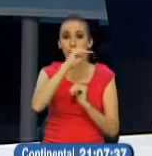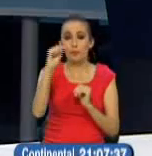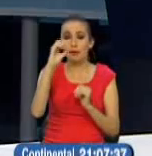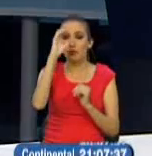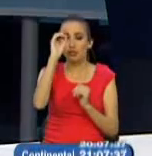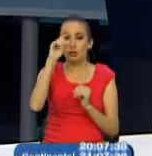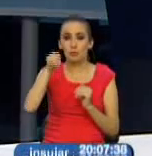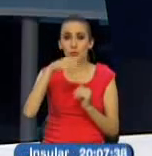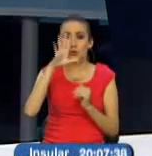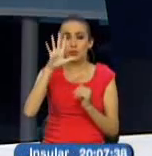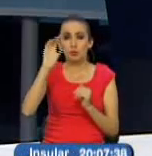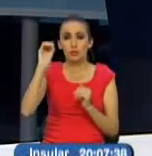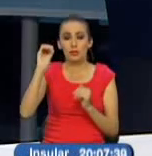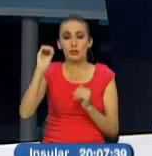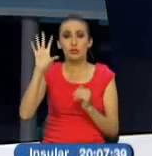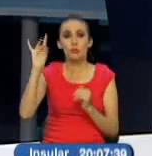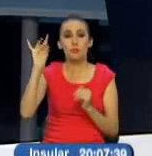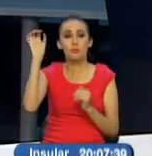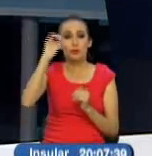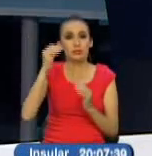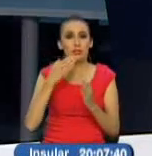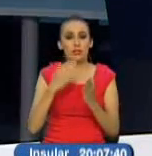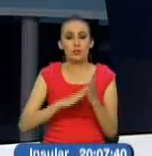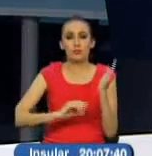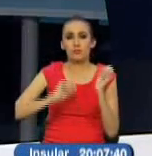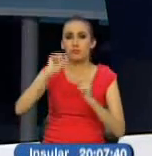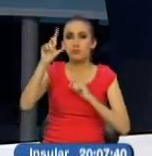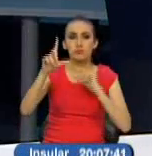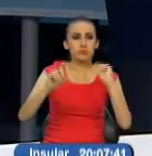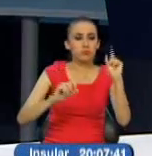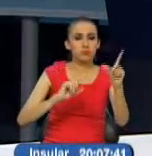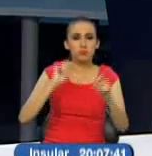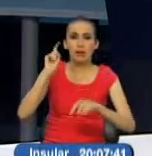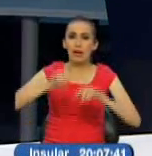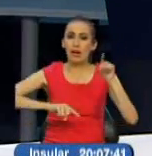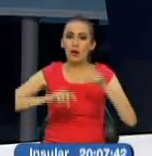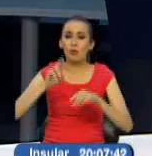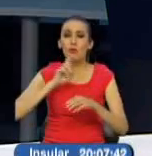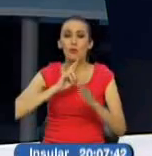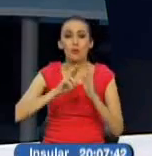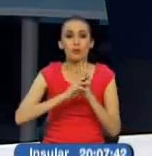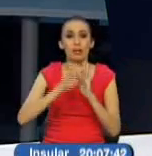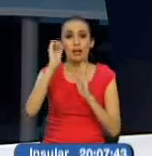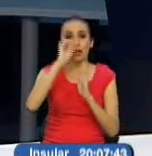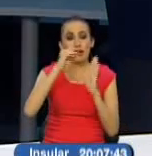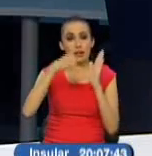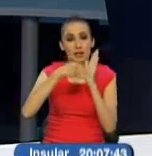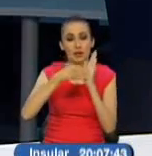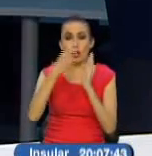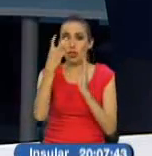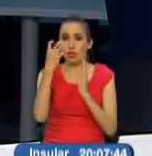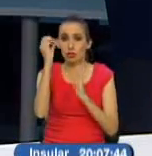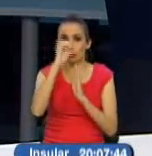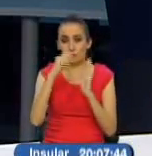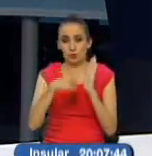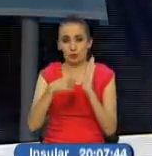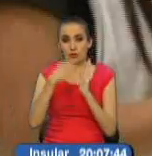Instituto Nacional de Estadísticas y Censos, INEC. Esta variación obedece, entre varios factores, a la reducción del IVA del mes anterior.